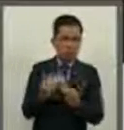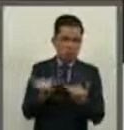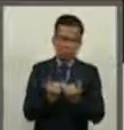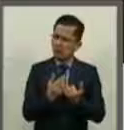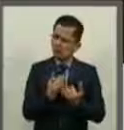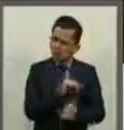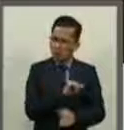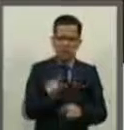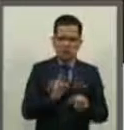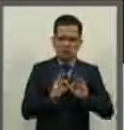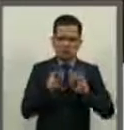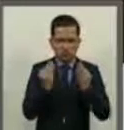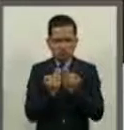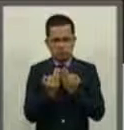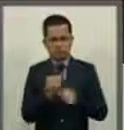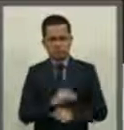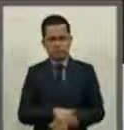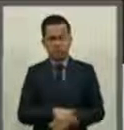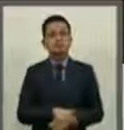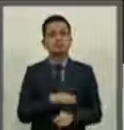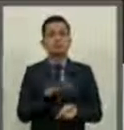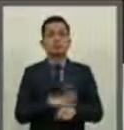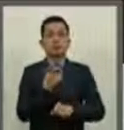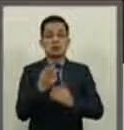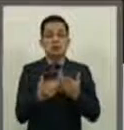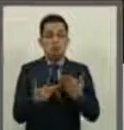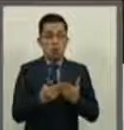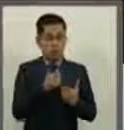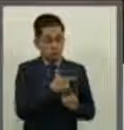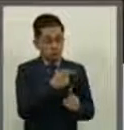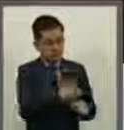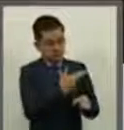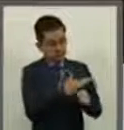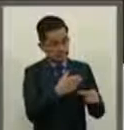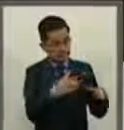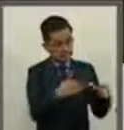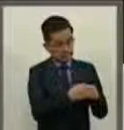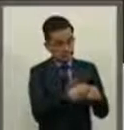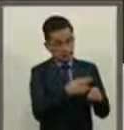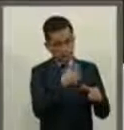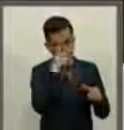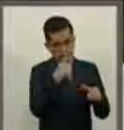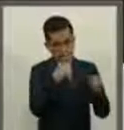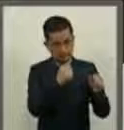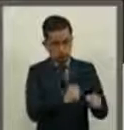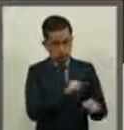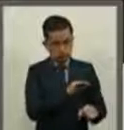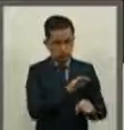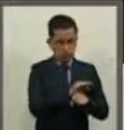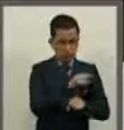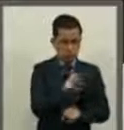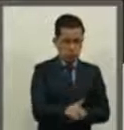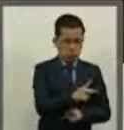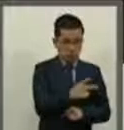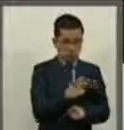ello, aparejado a las nuevas facultades que se le confieren a la Secretaría de Seguridad y Protección